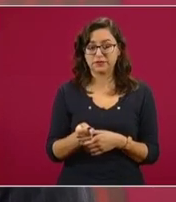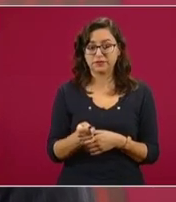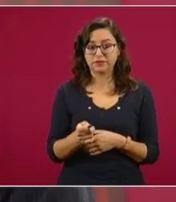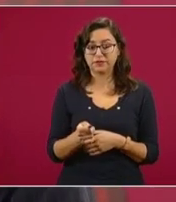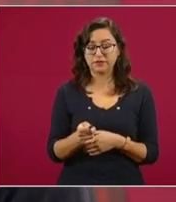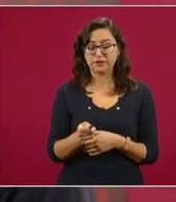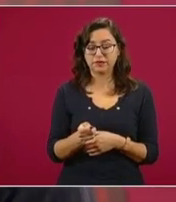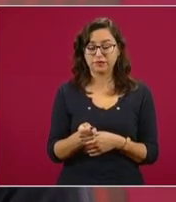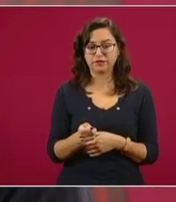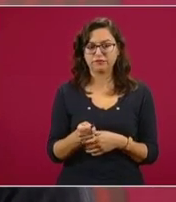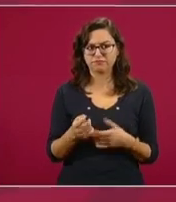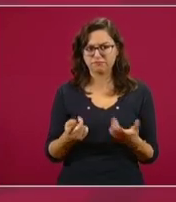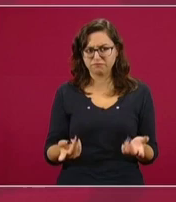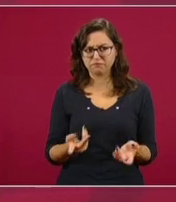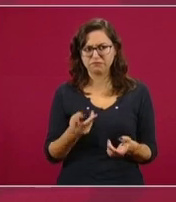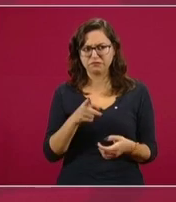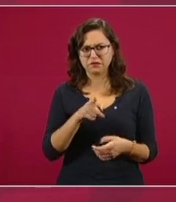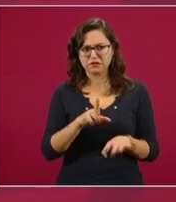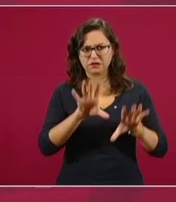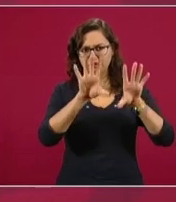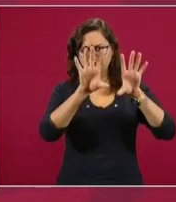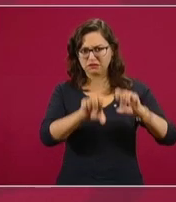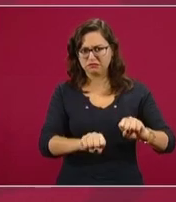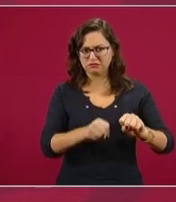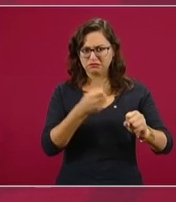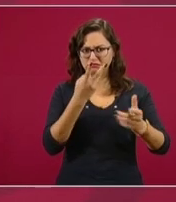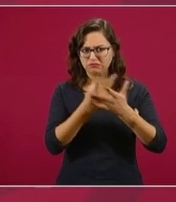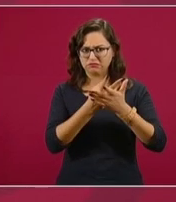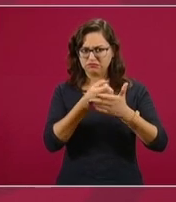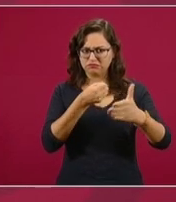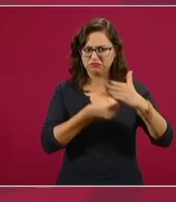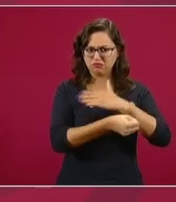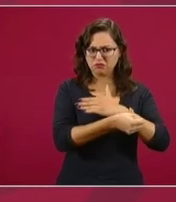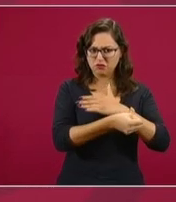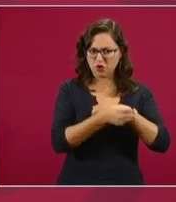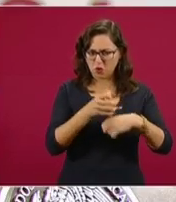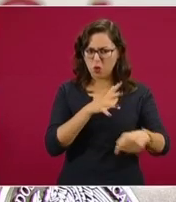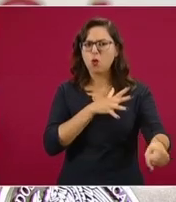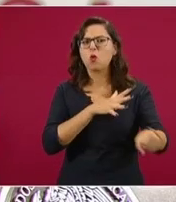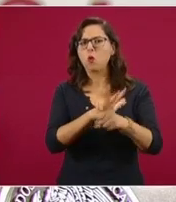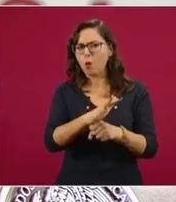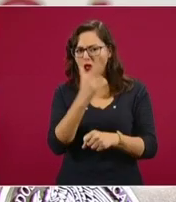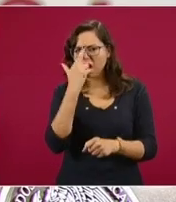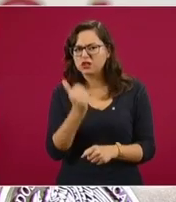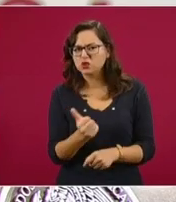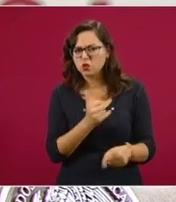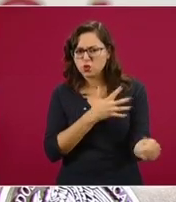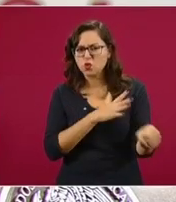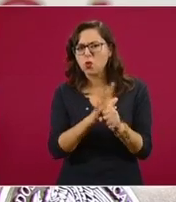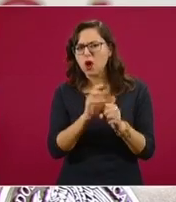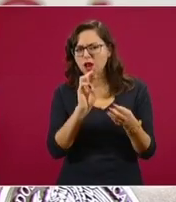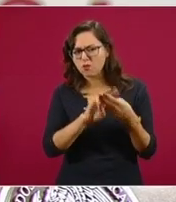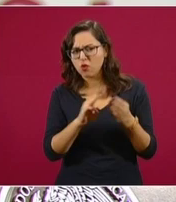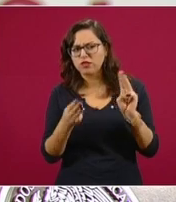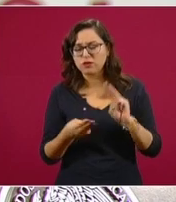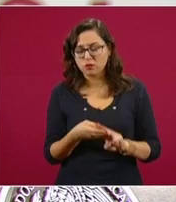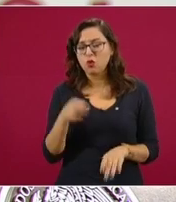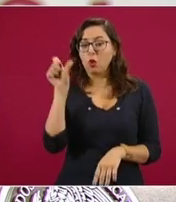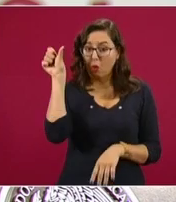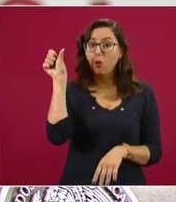los motivos por los que es el detuvo al general cienfuegos